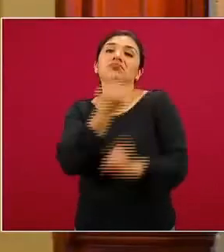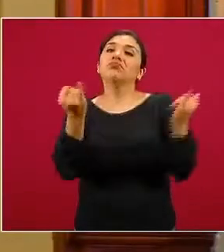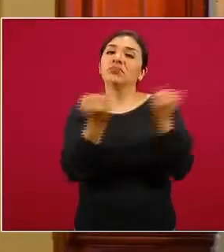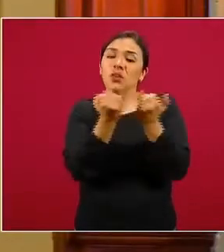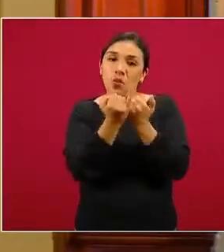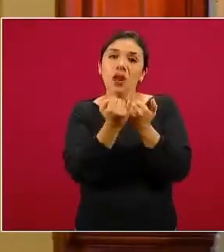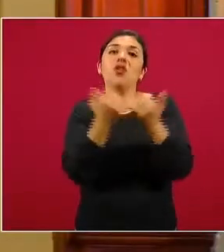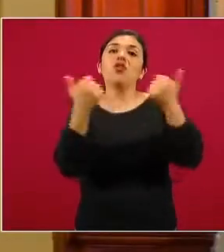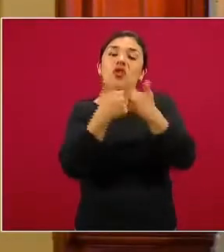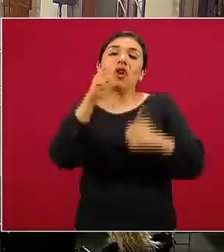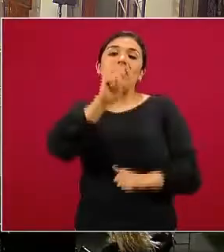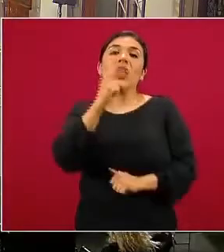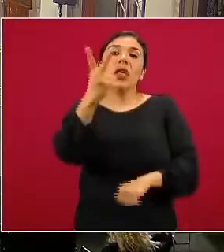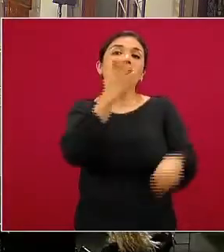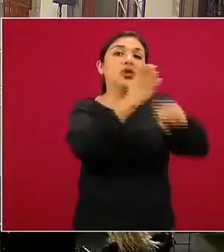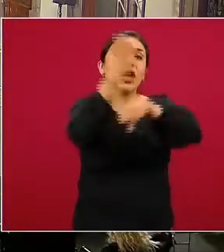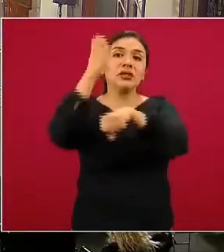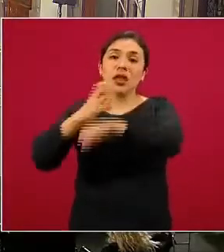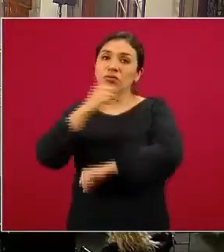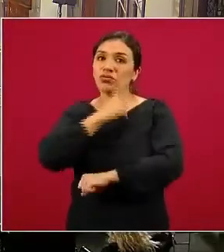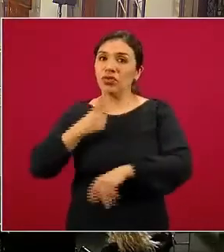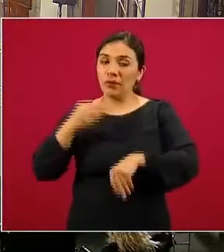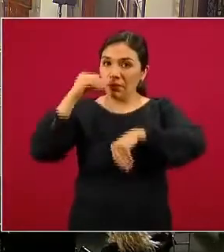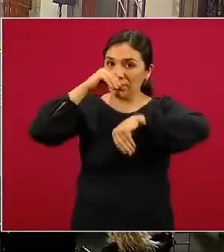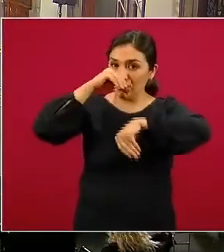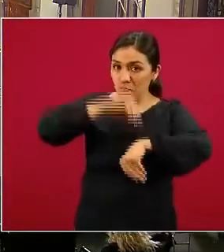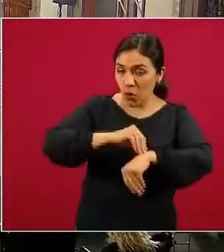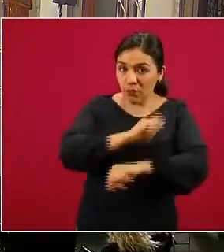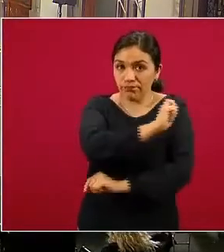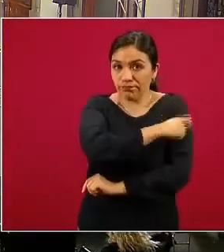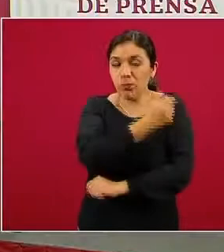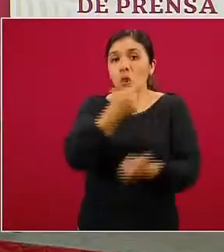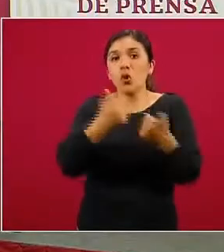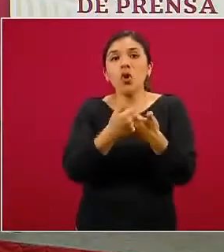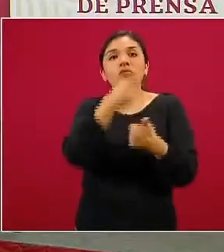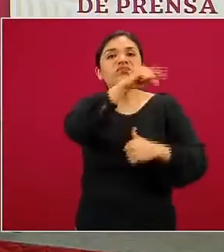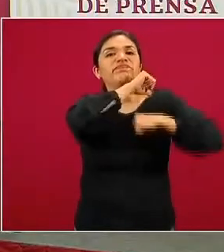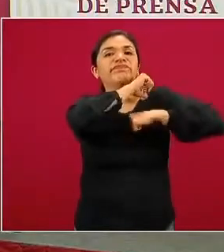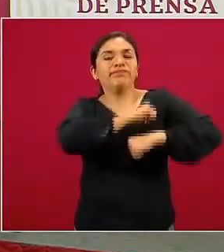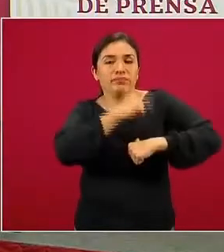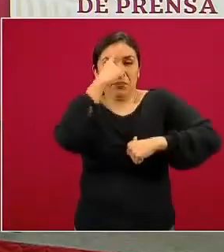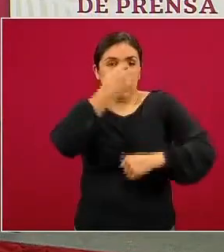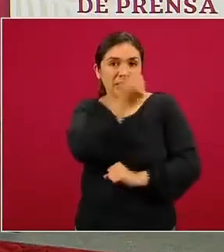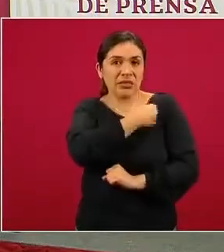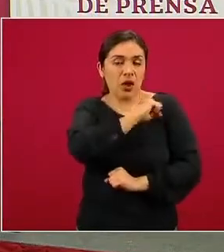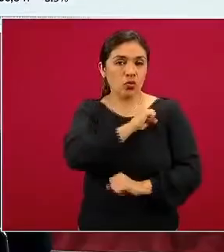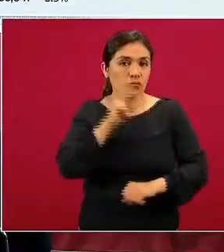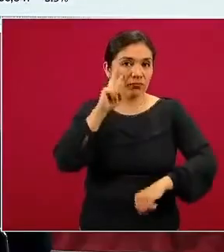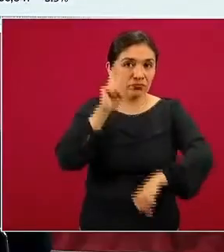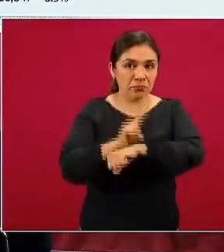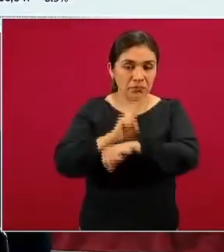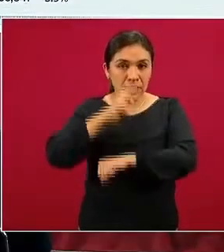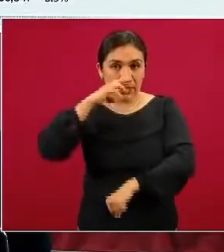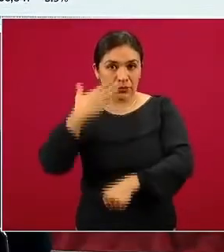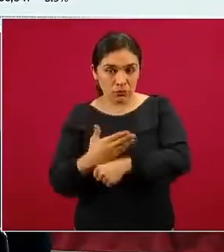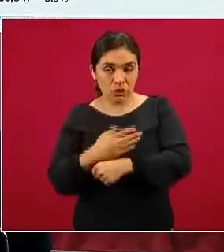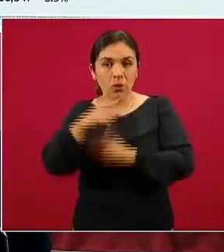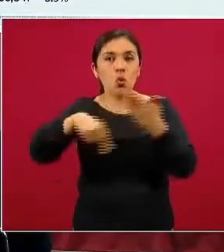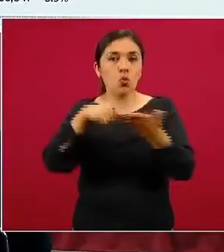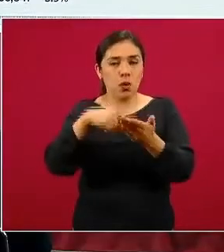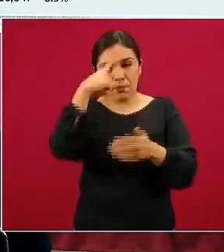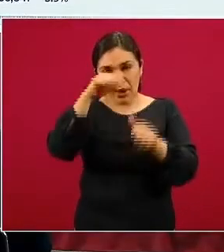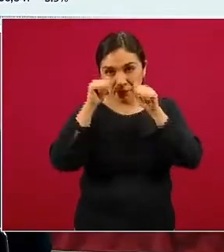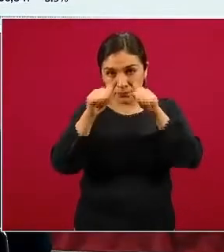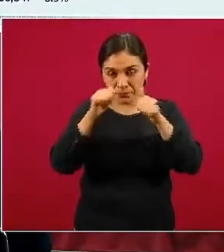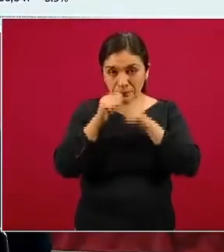por las 32 entidades federativas a través de sus jurisdicciones sanitarias y en la mayoría de sus unidades médicas de atención. Por